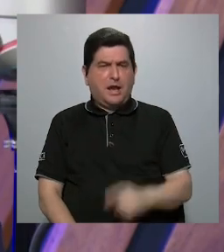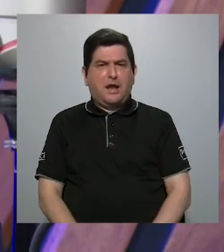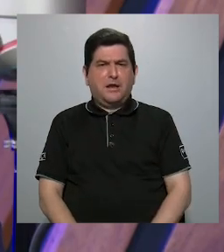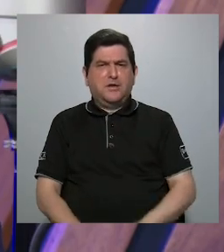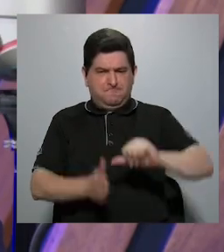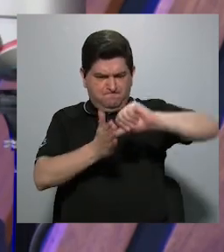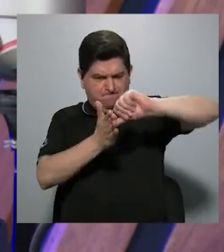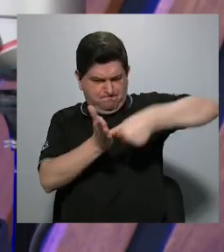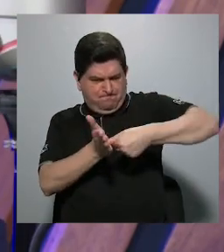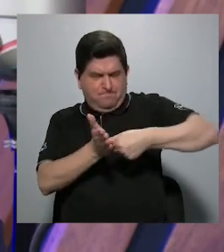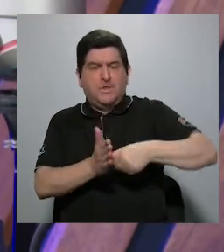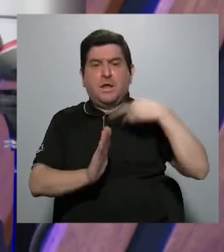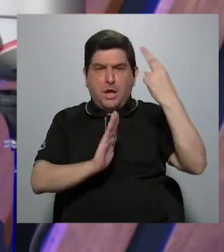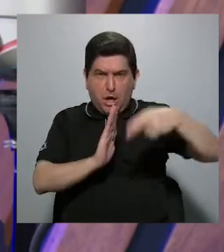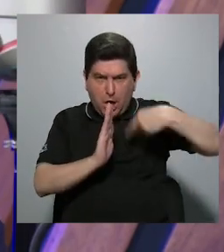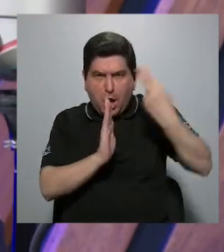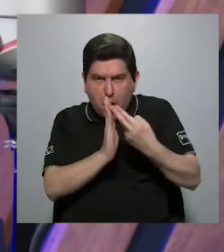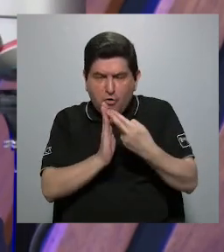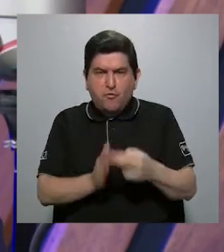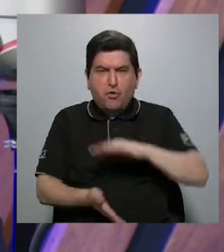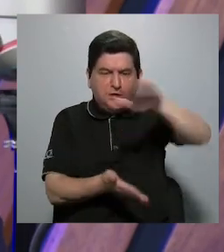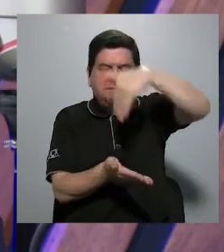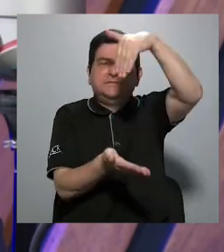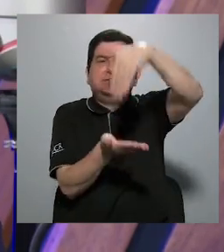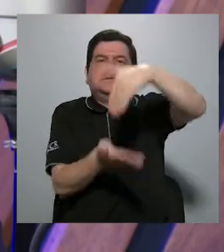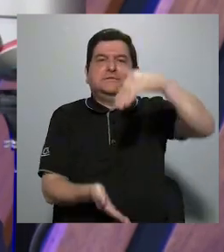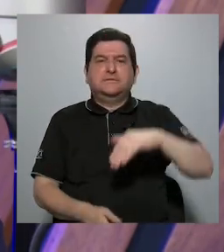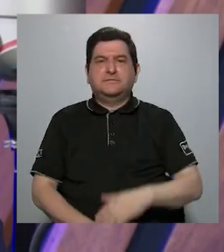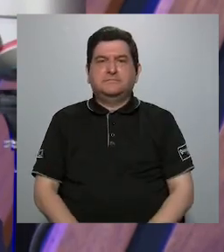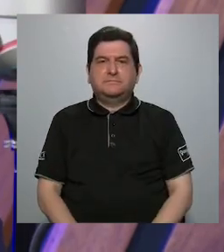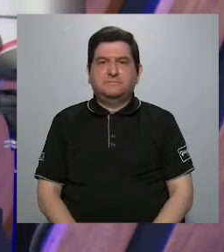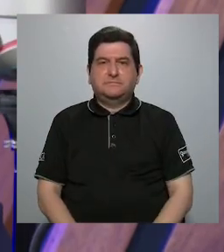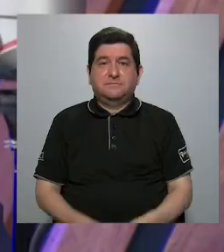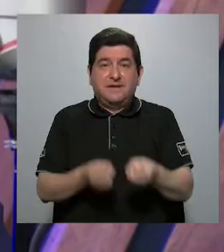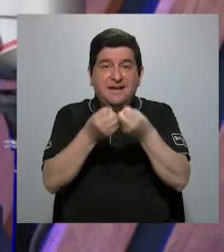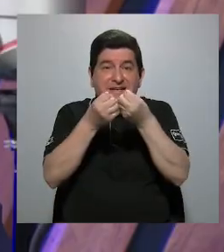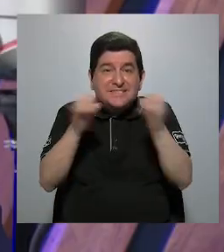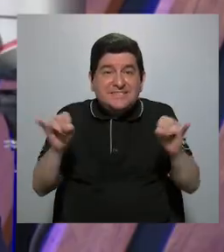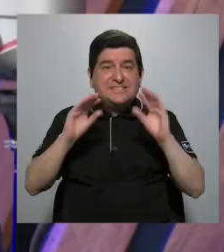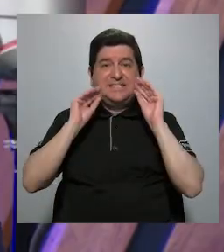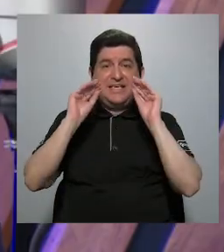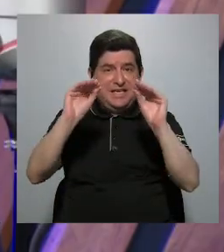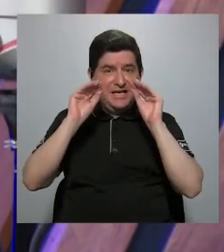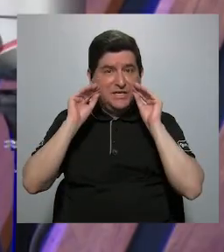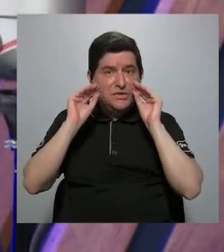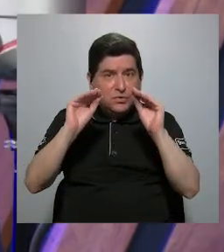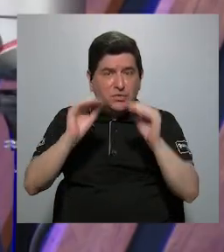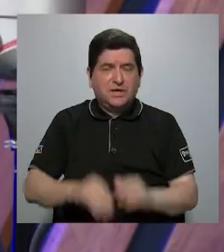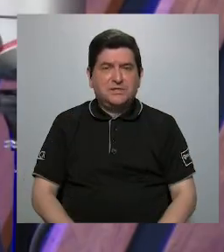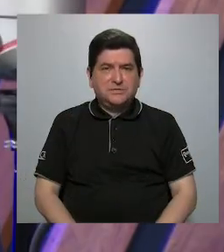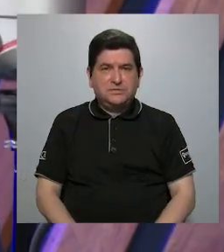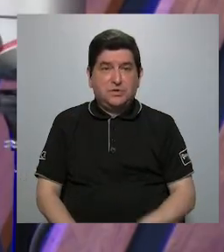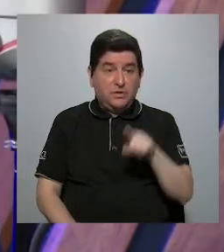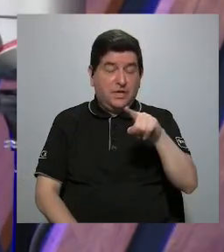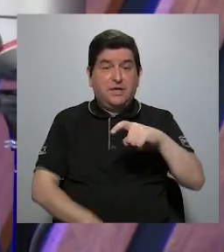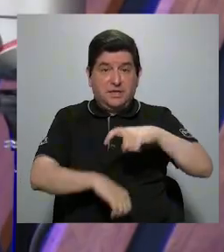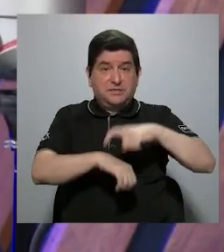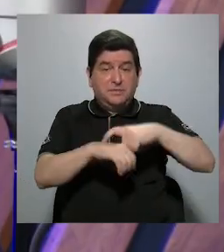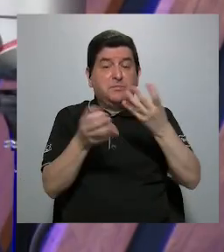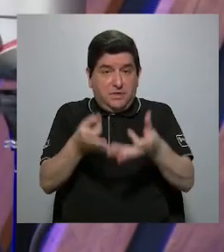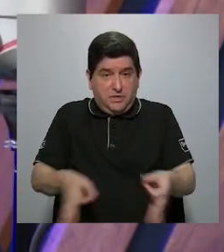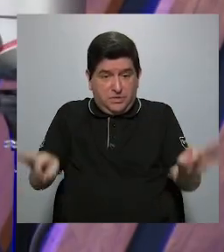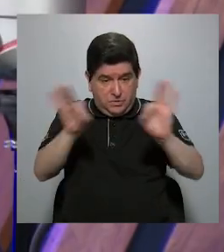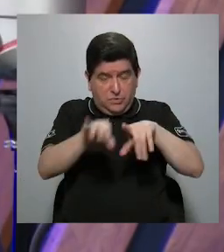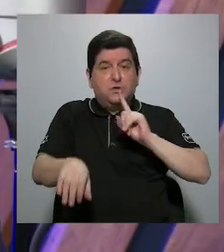de relieve que ese papel es central. Sin educación, en esa época es